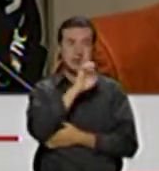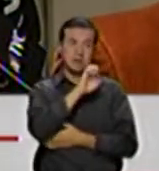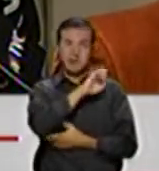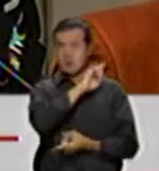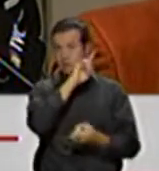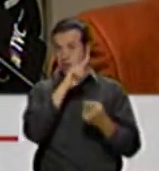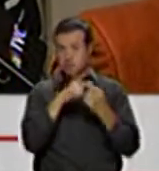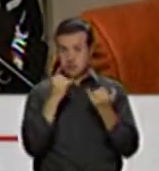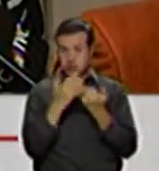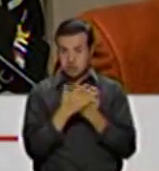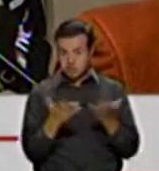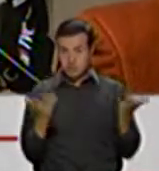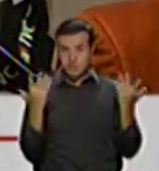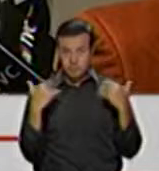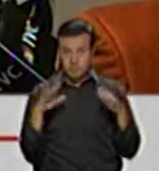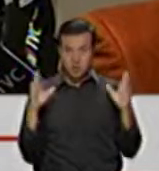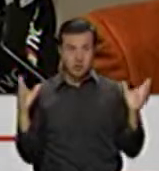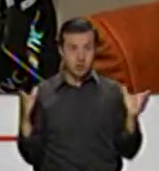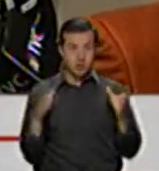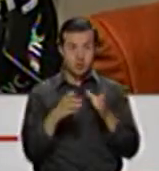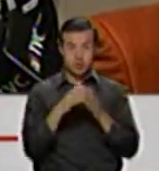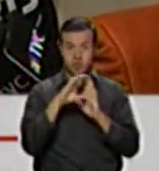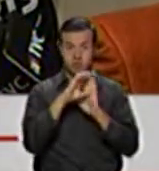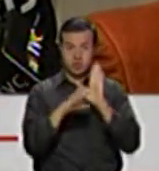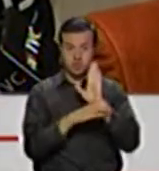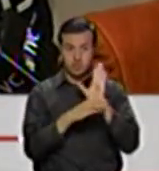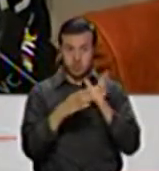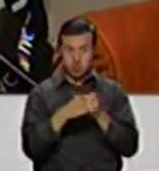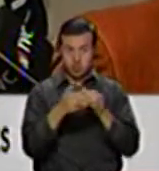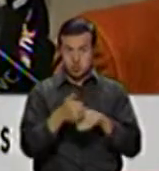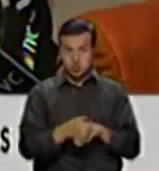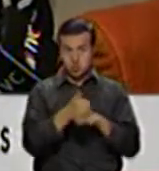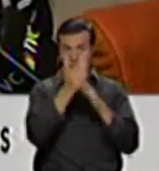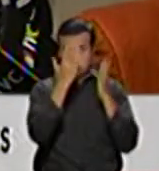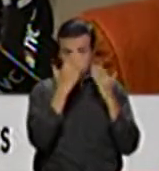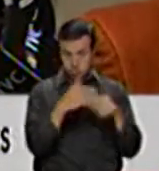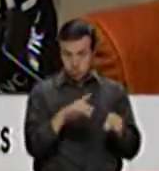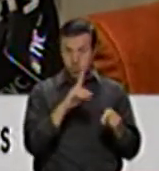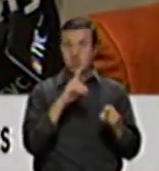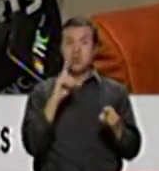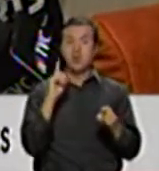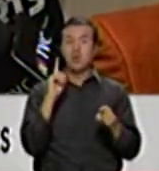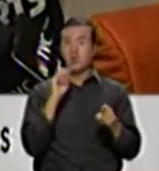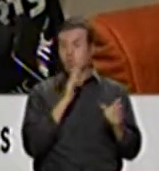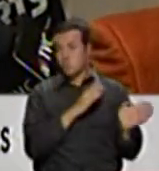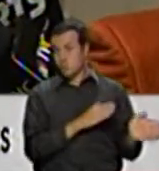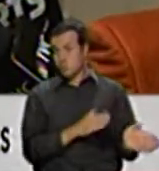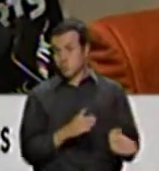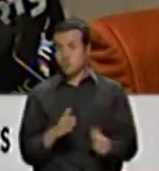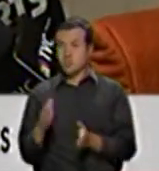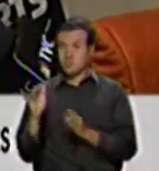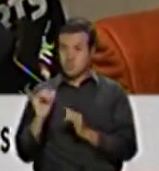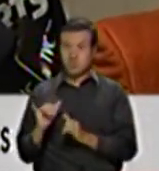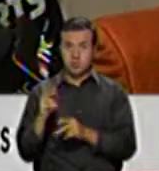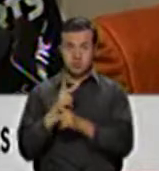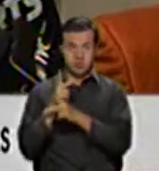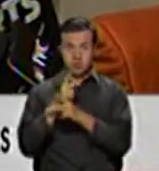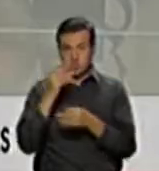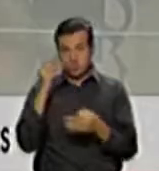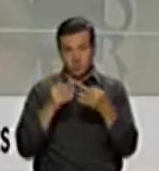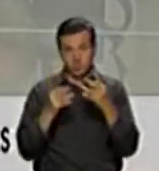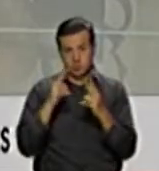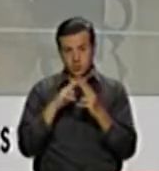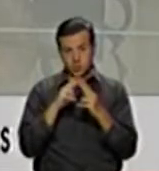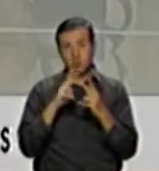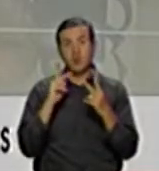para hacer tanto la Corte Constitucional, terminarlo de la Corte Constitucional y hacerlo como lo hemos hecho y también el Consejo de la Judicatura.